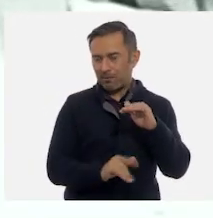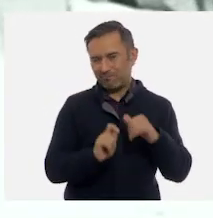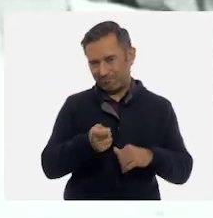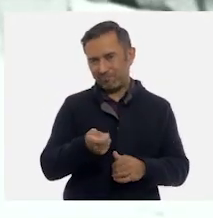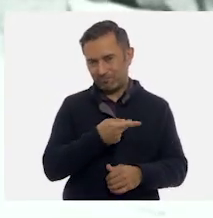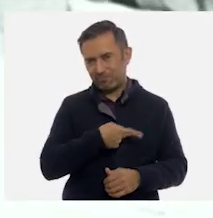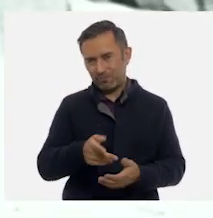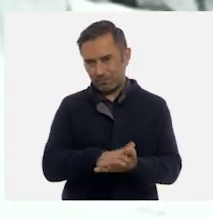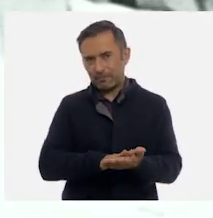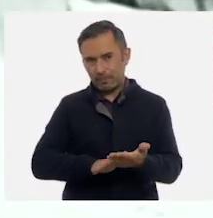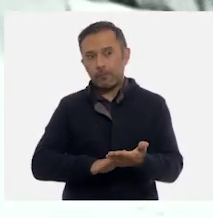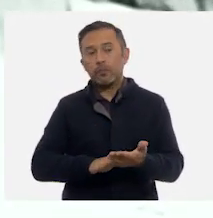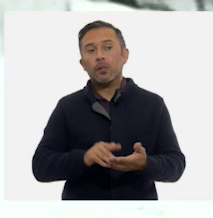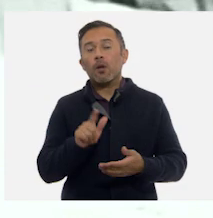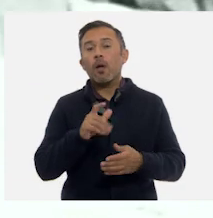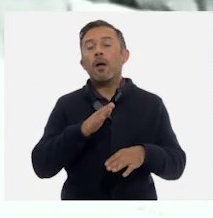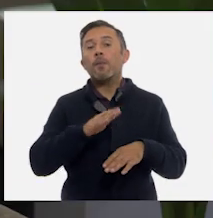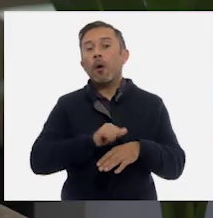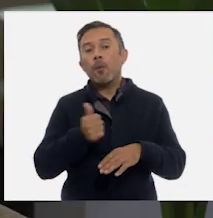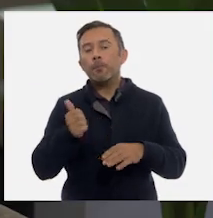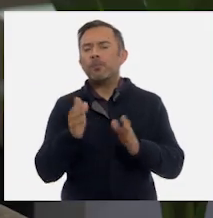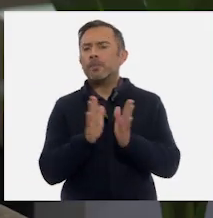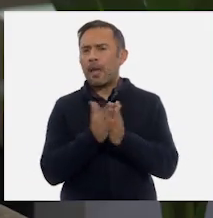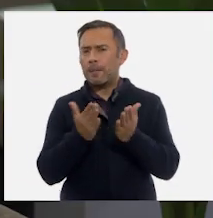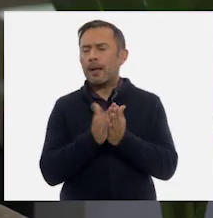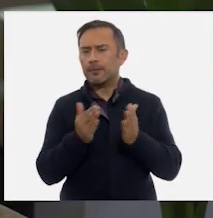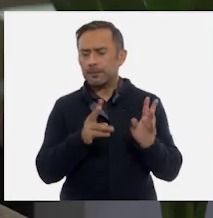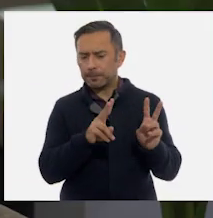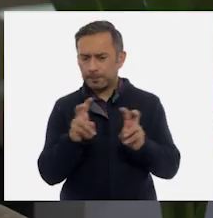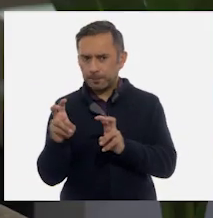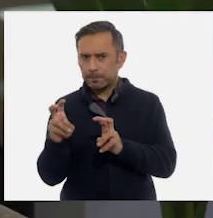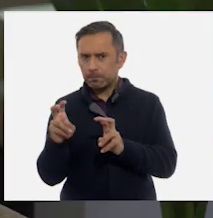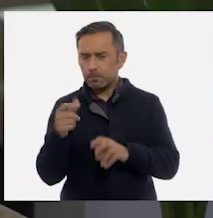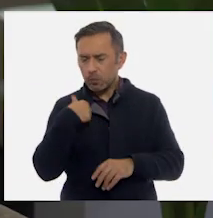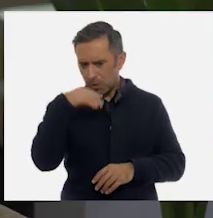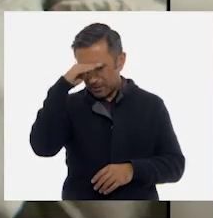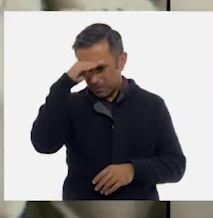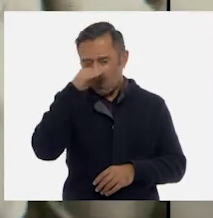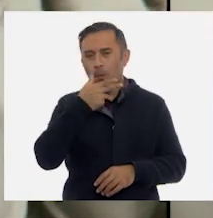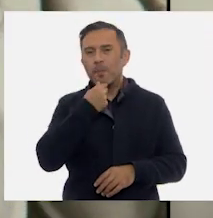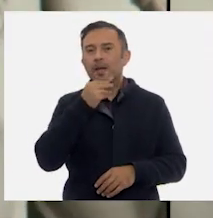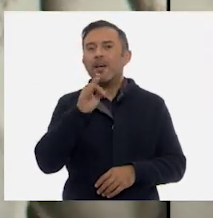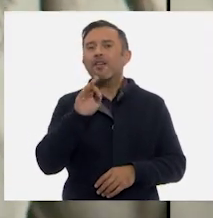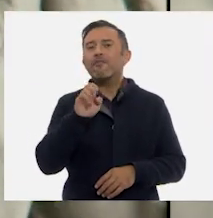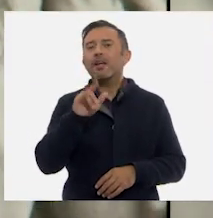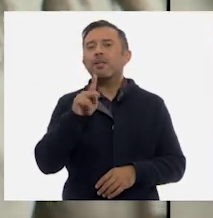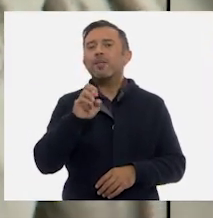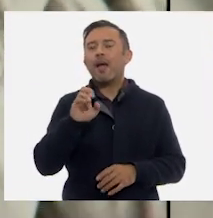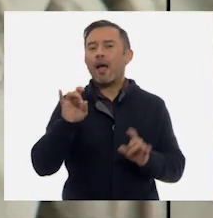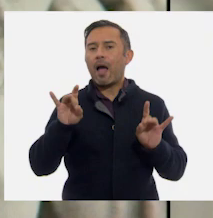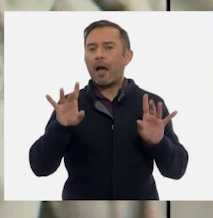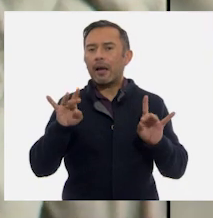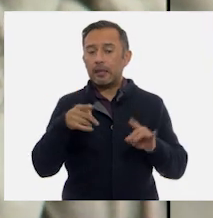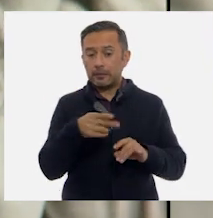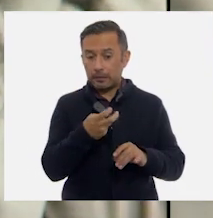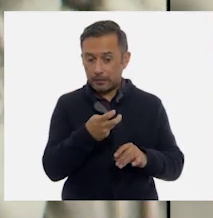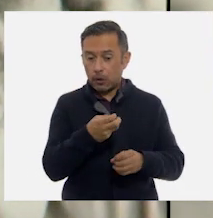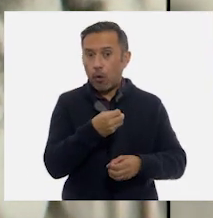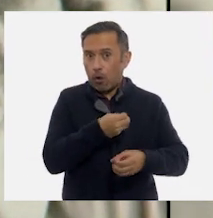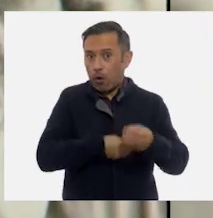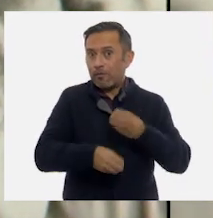3 actos, tomó otros temas, y yo pienso que Felipe Ángeles es una obra que debería ser de